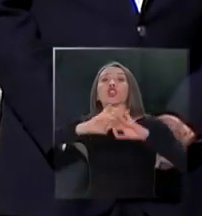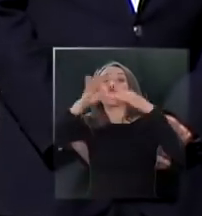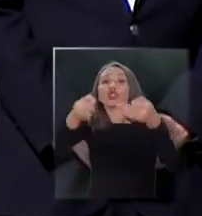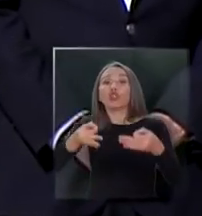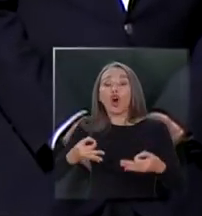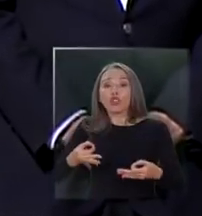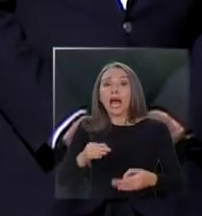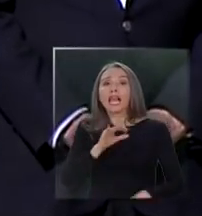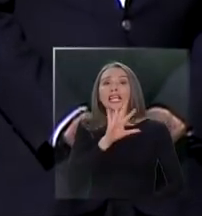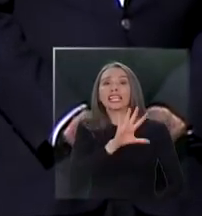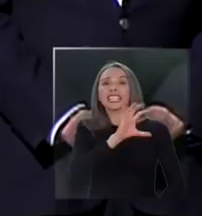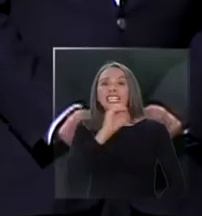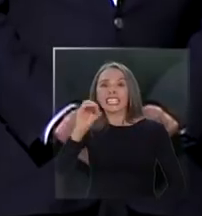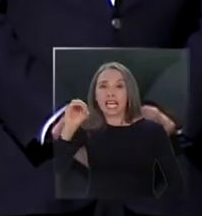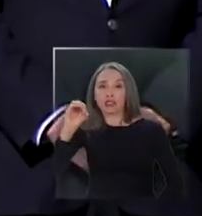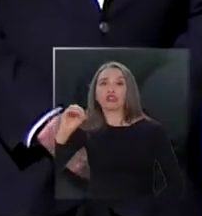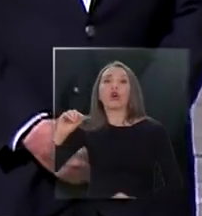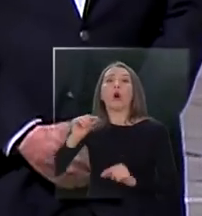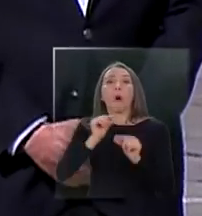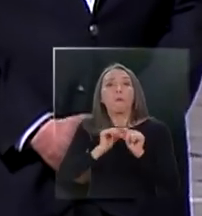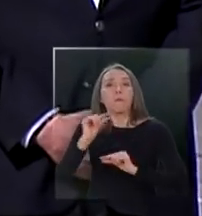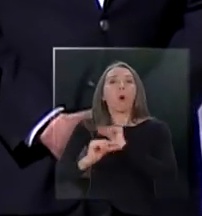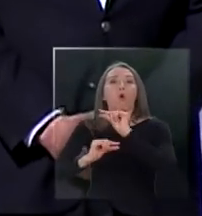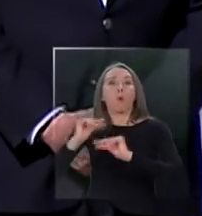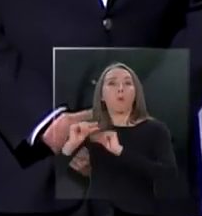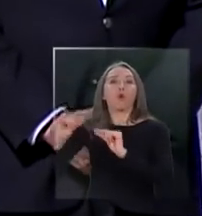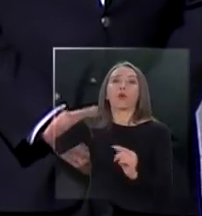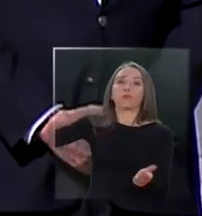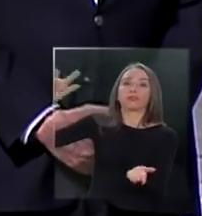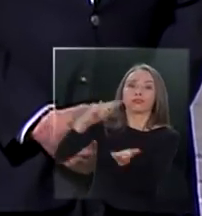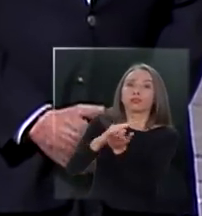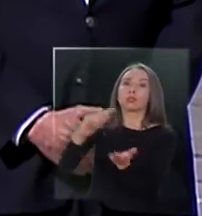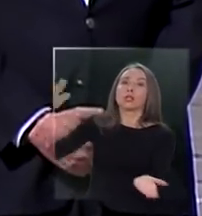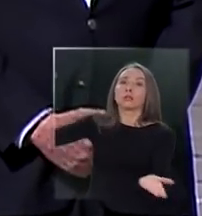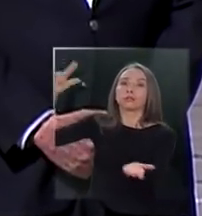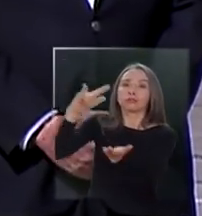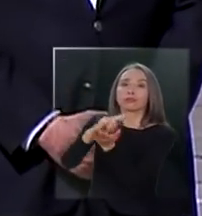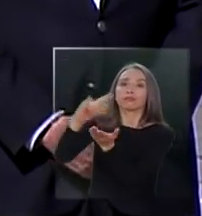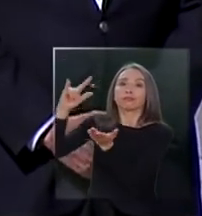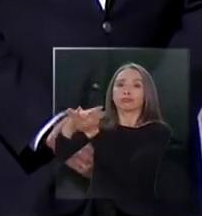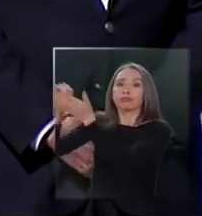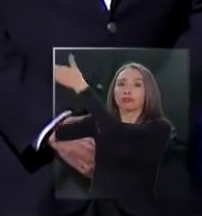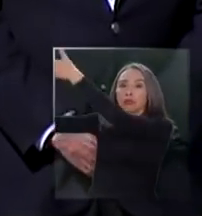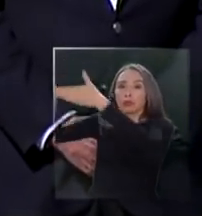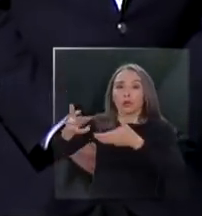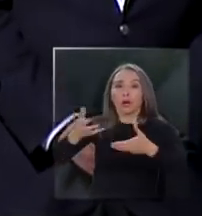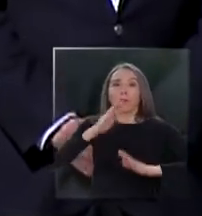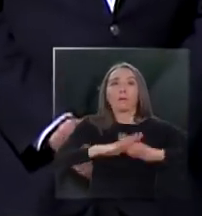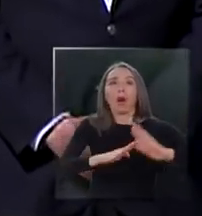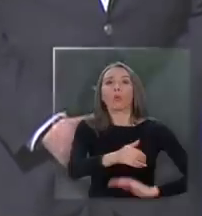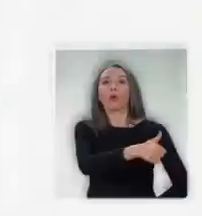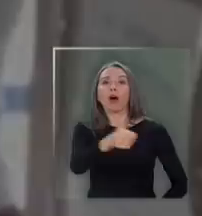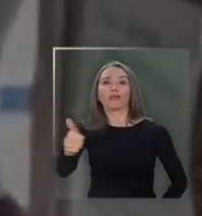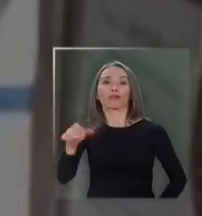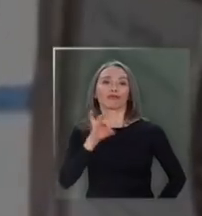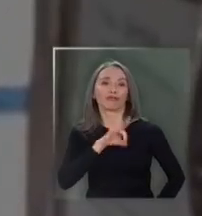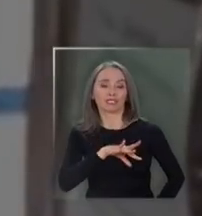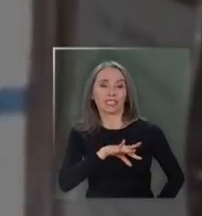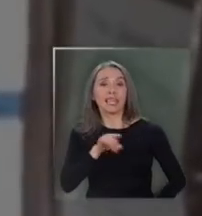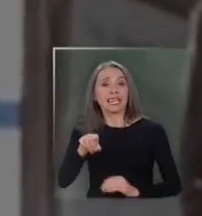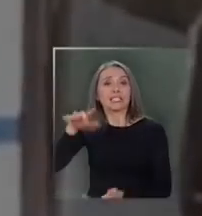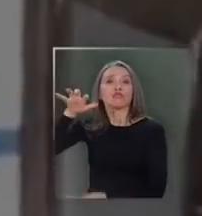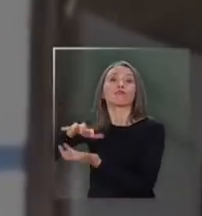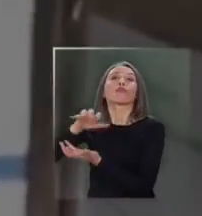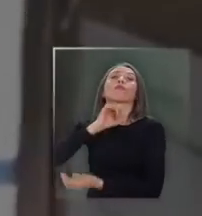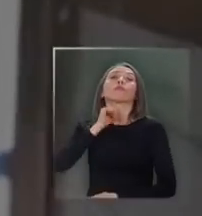empezar a llegar semana a semana para hacerse cargo de todo el cuidado de todos los chilenos. Insumos